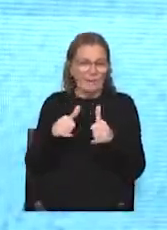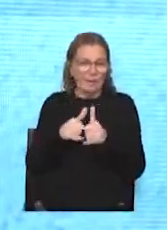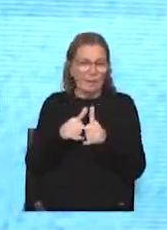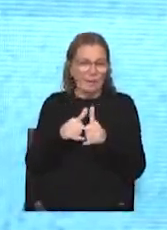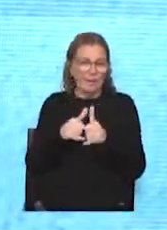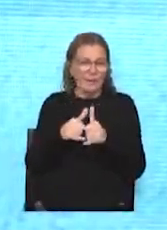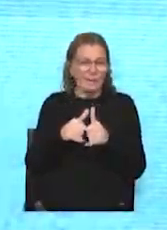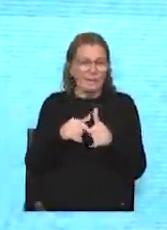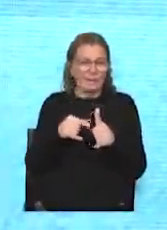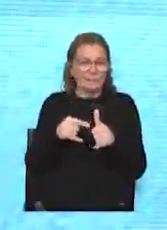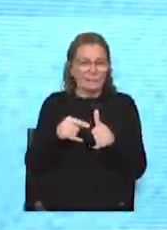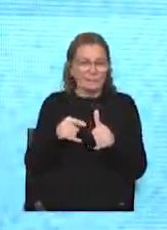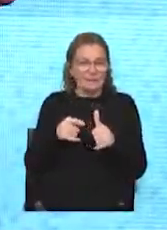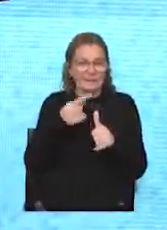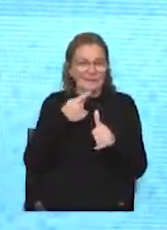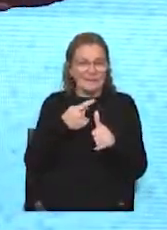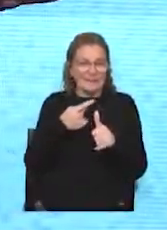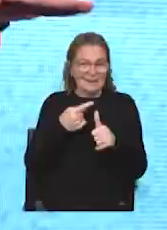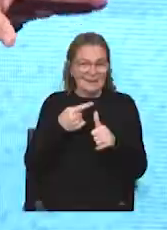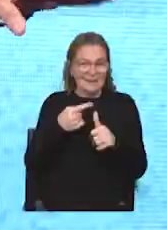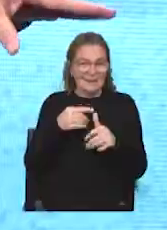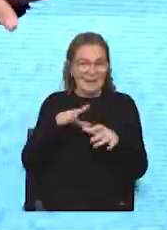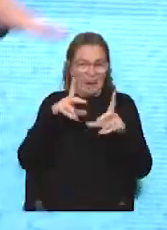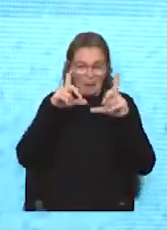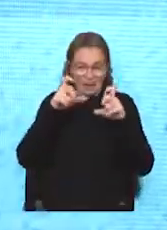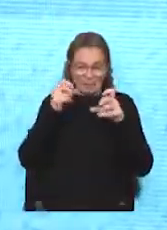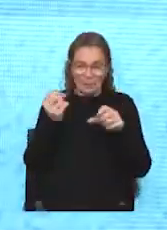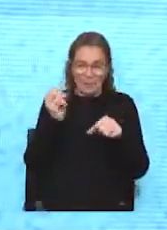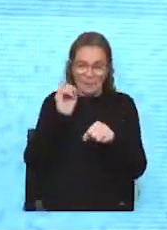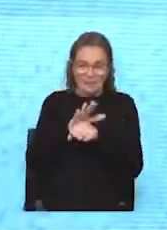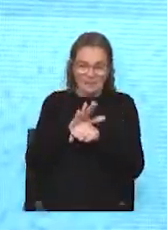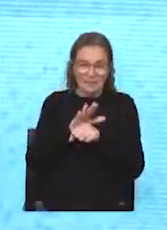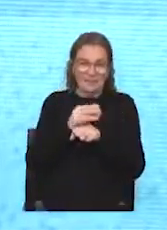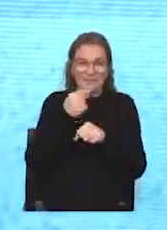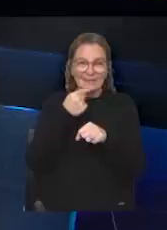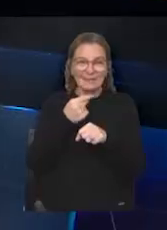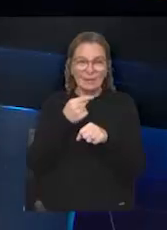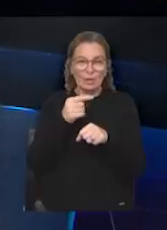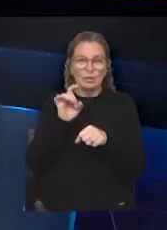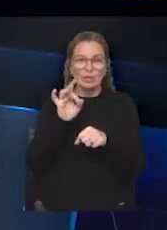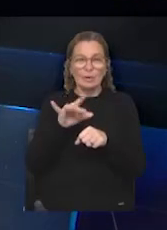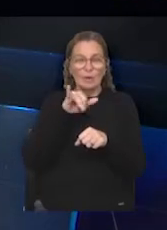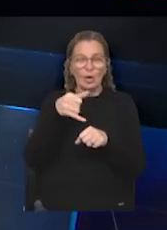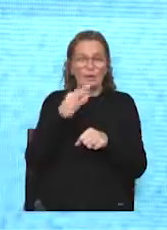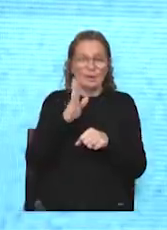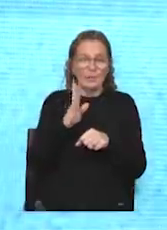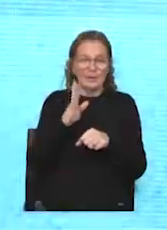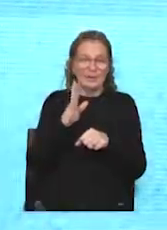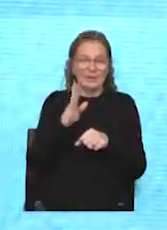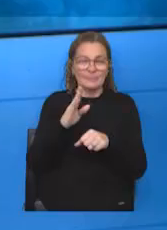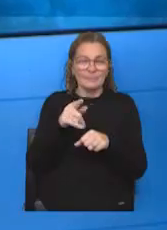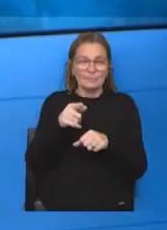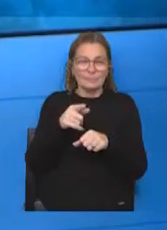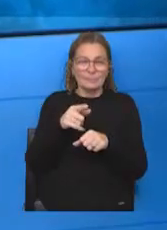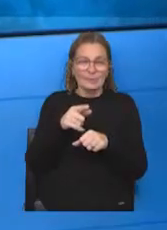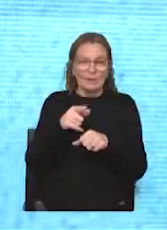@cat yacente org y captura de pantalla @cat adyacente org solo en jpg solo en jpg clar